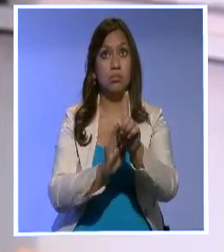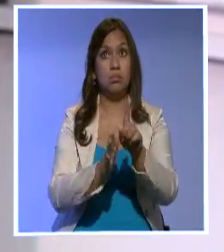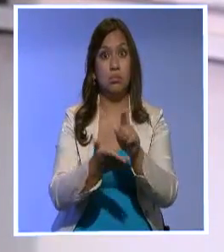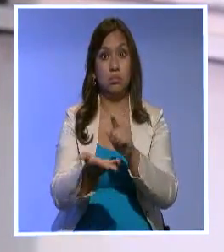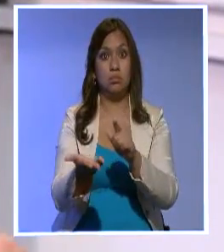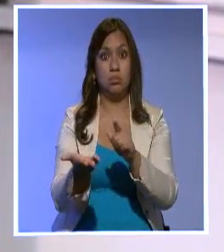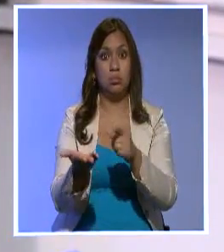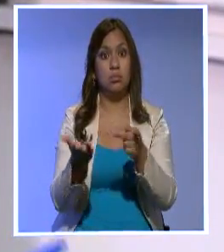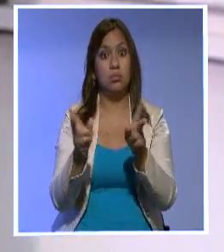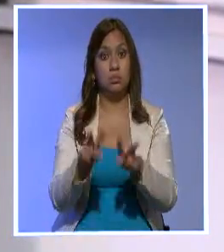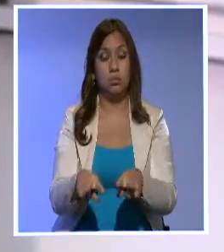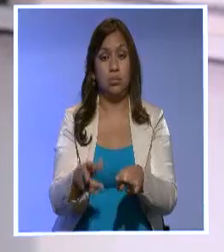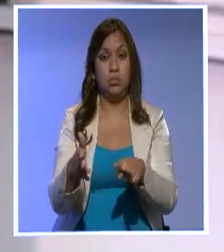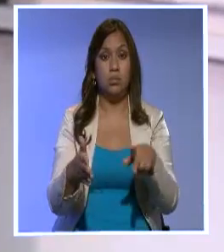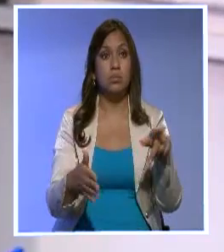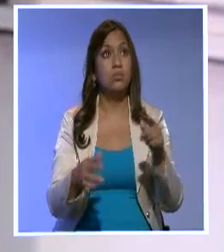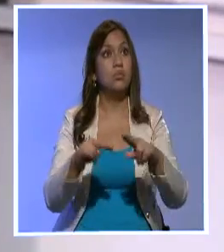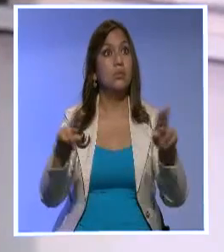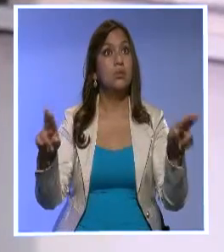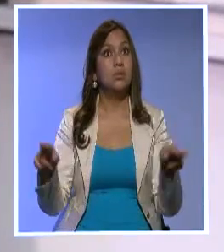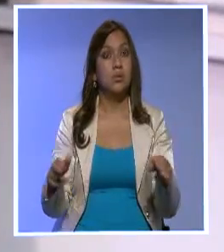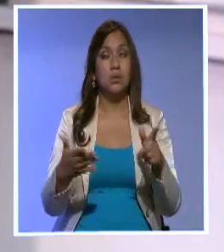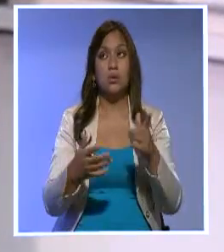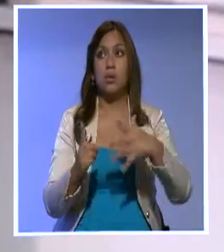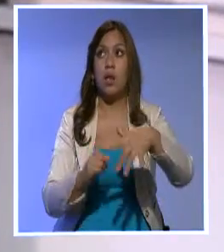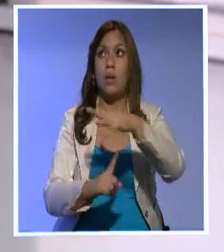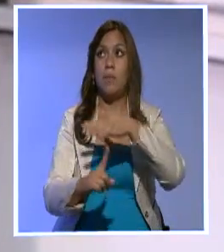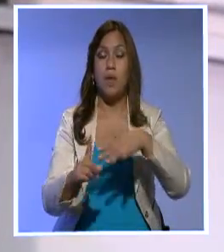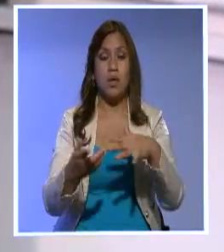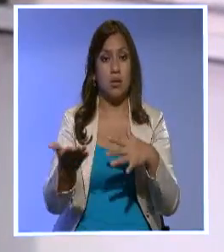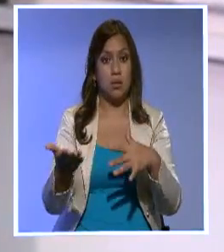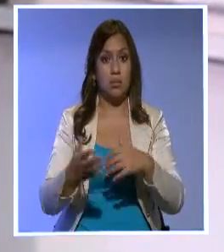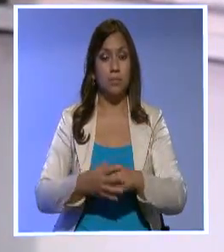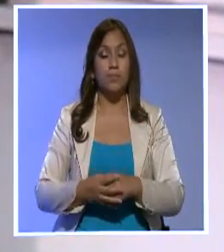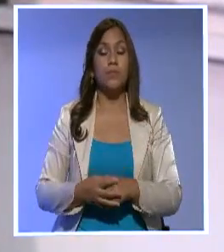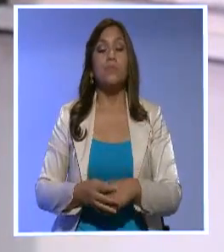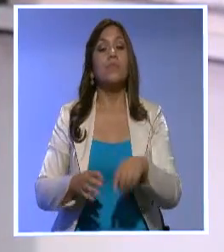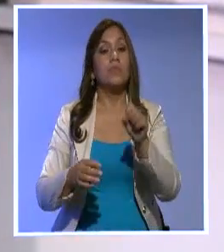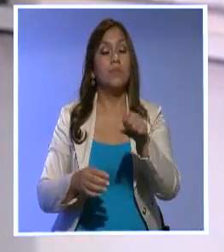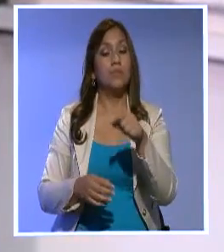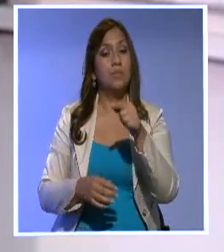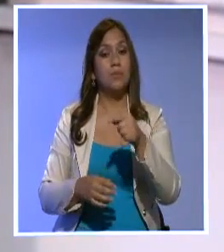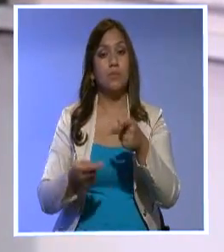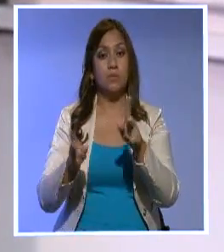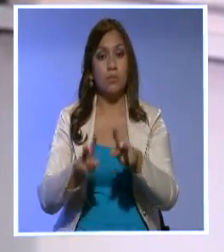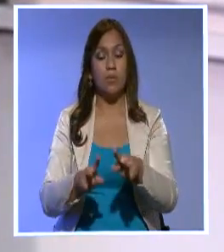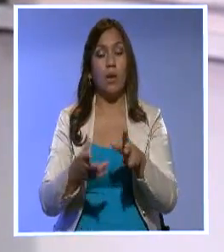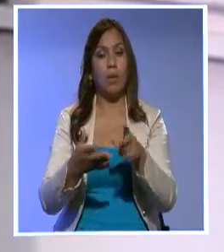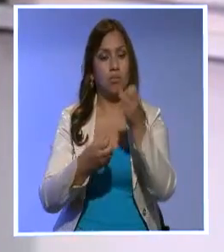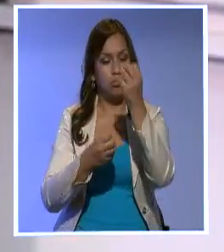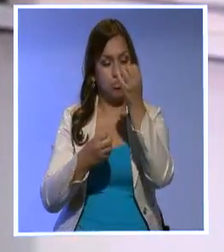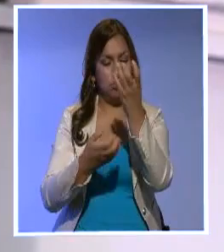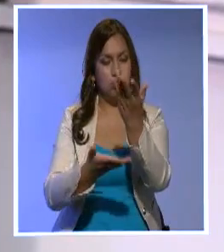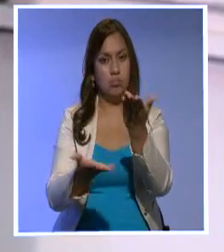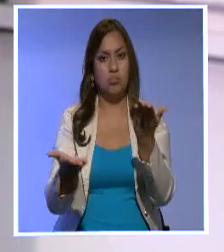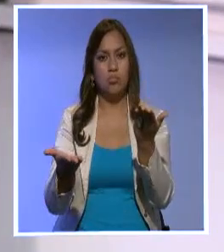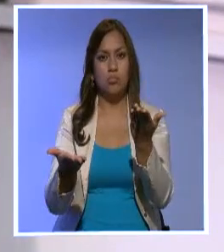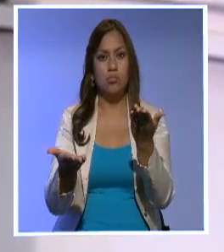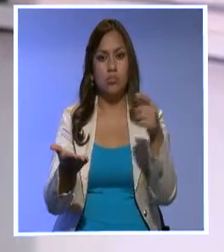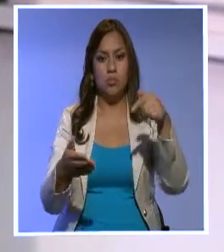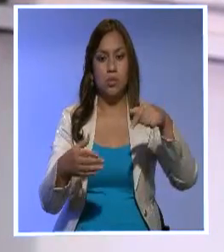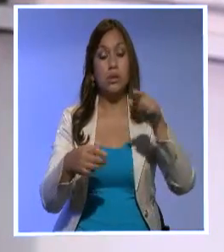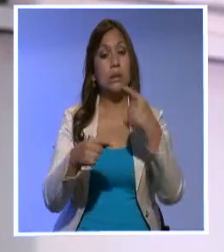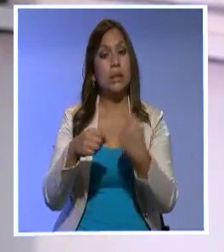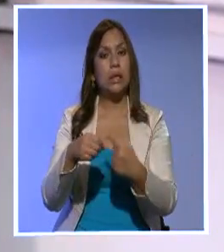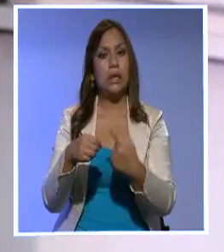seres humanos sino también para la naturaleza y el entorno yo creo que eso también dejó un mensaje para quitó también dejó un mensaje para